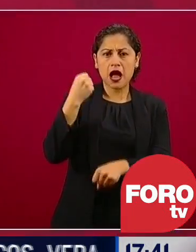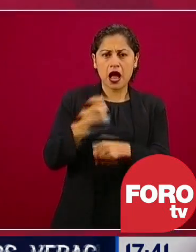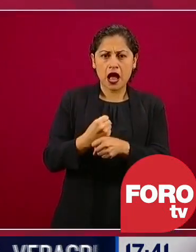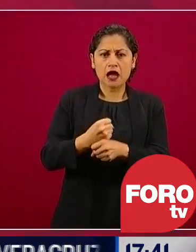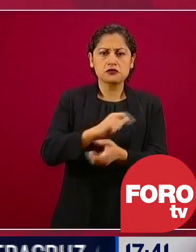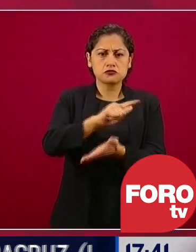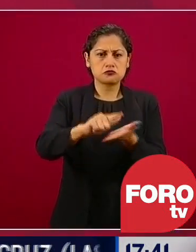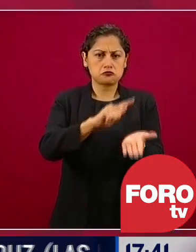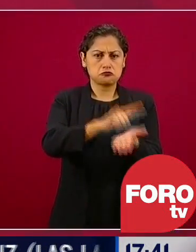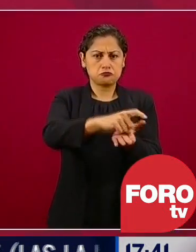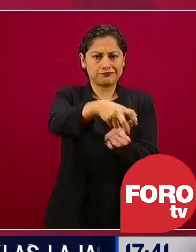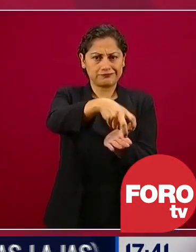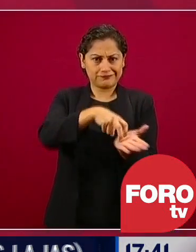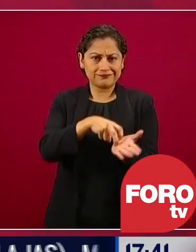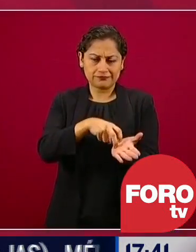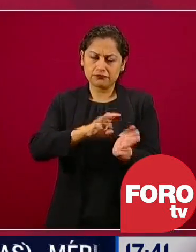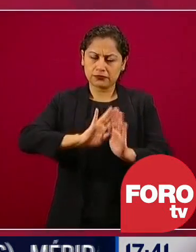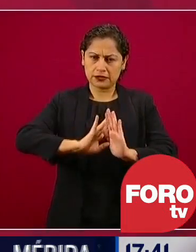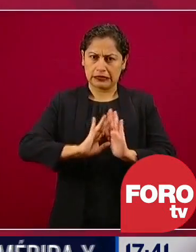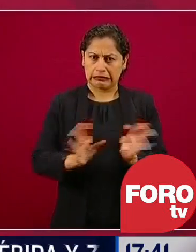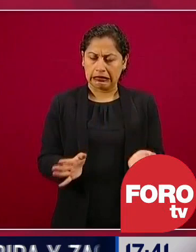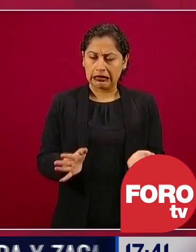reforma y